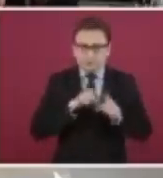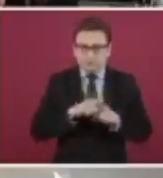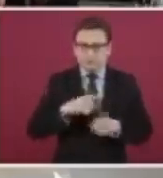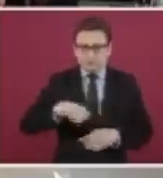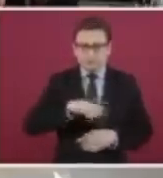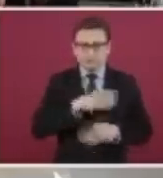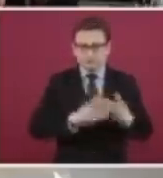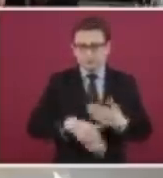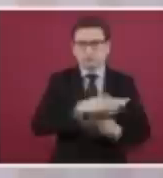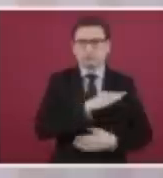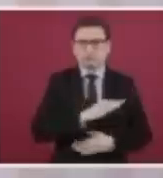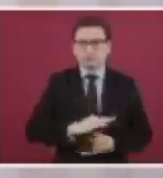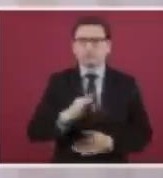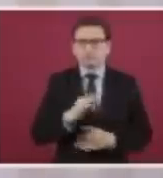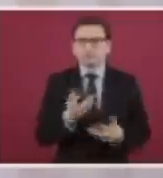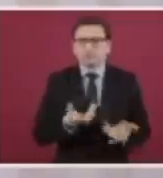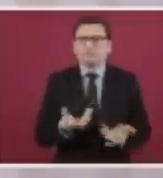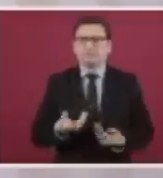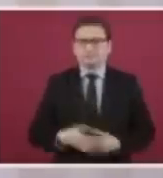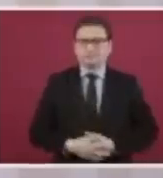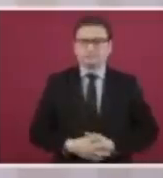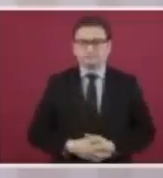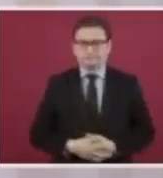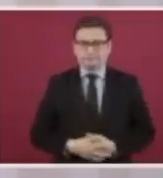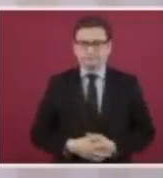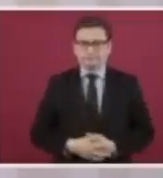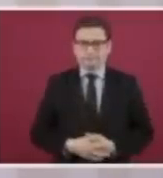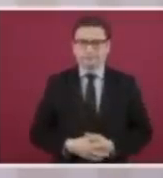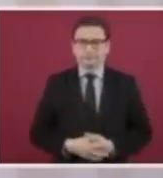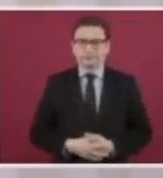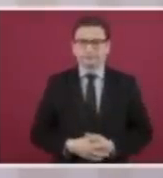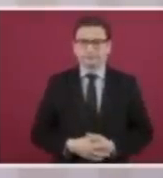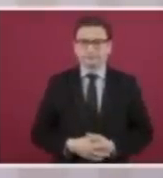posibilidad de pagar